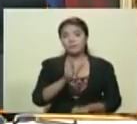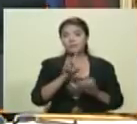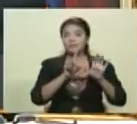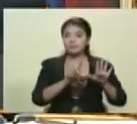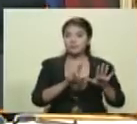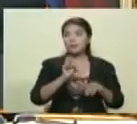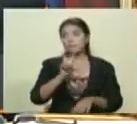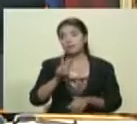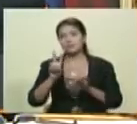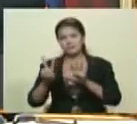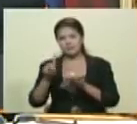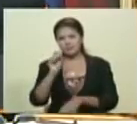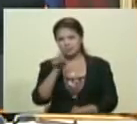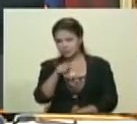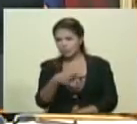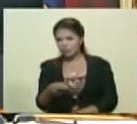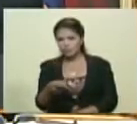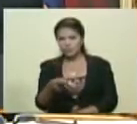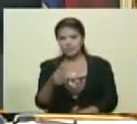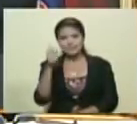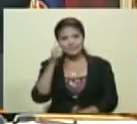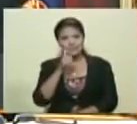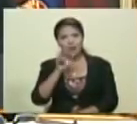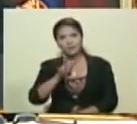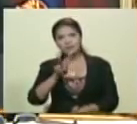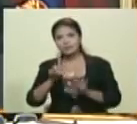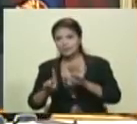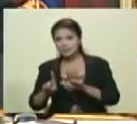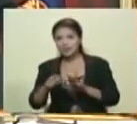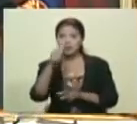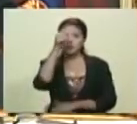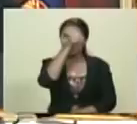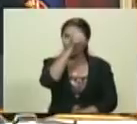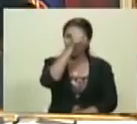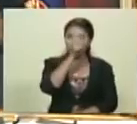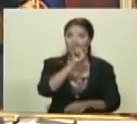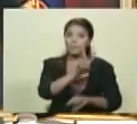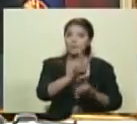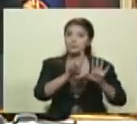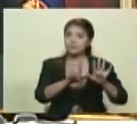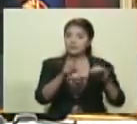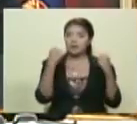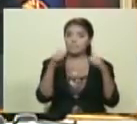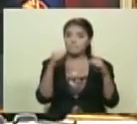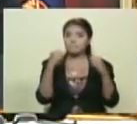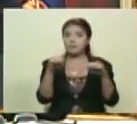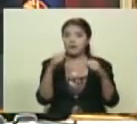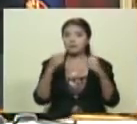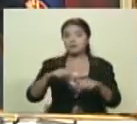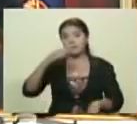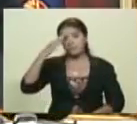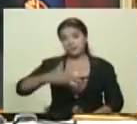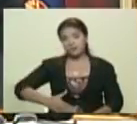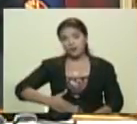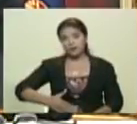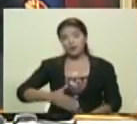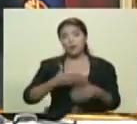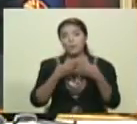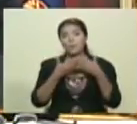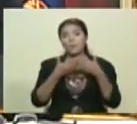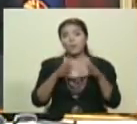¿verdad? Sábado 26, domingo 27, ejercicios militares